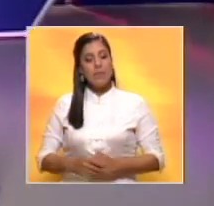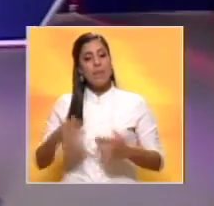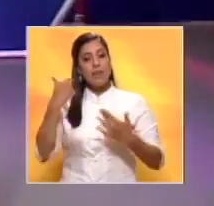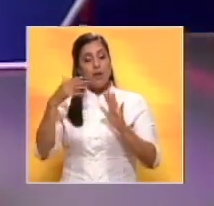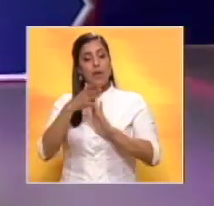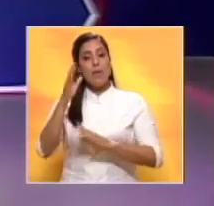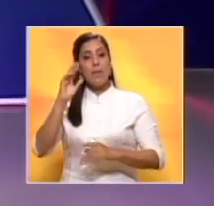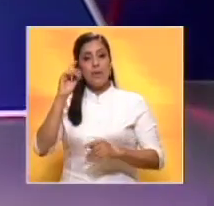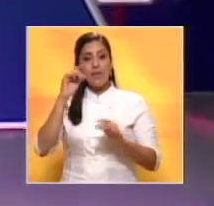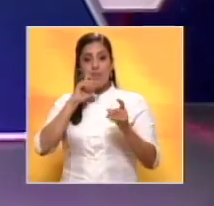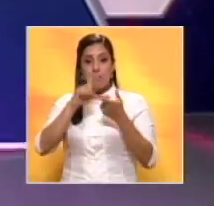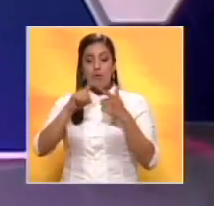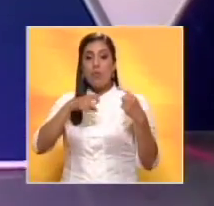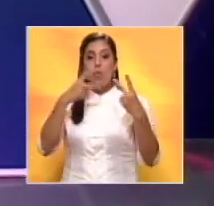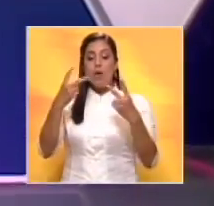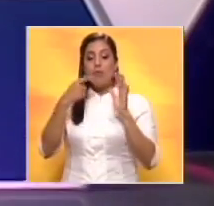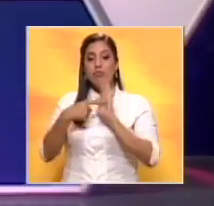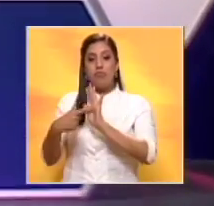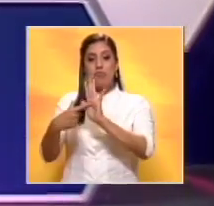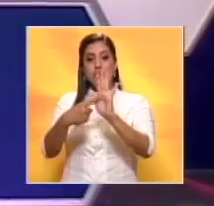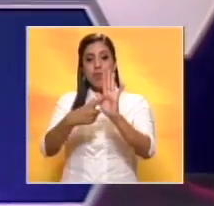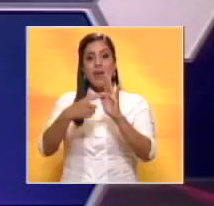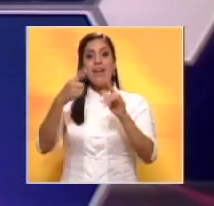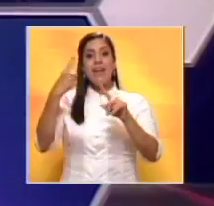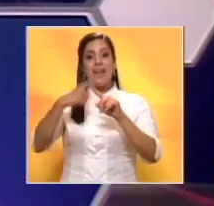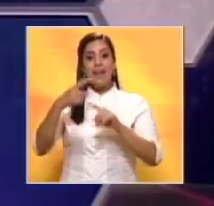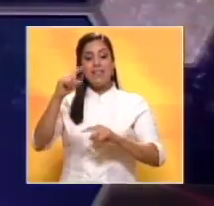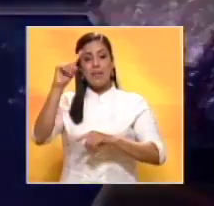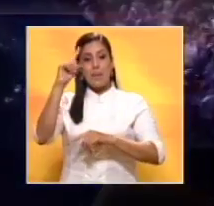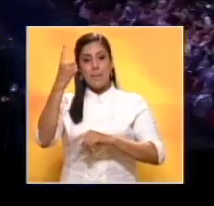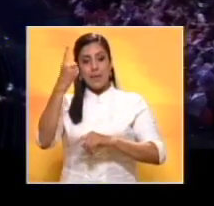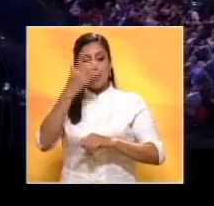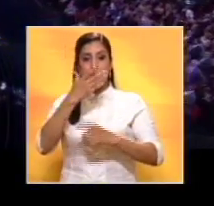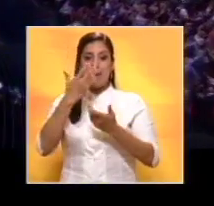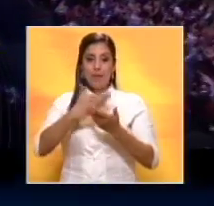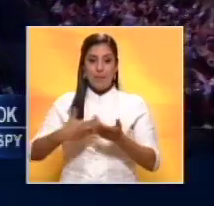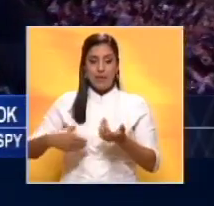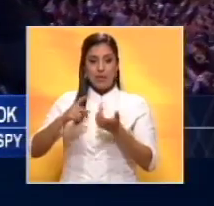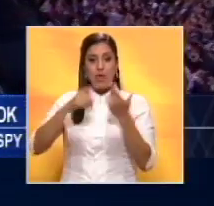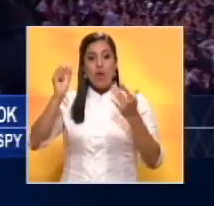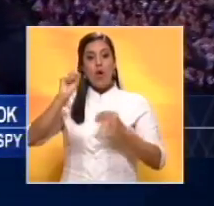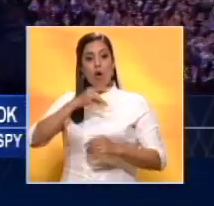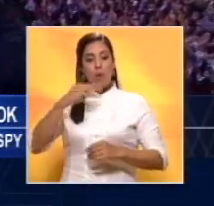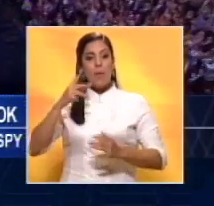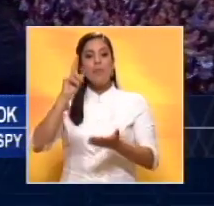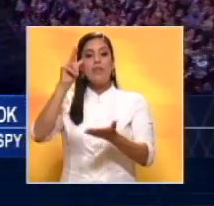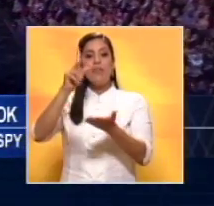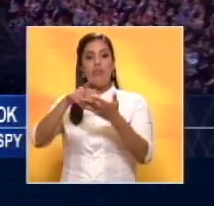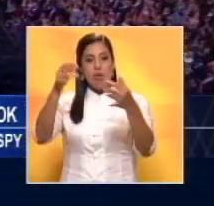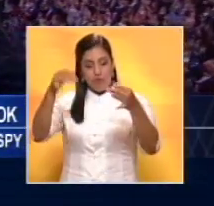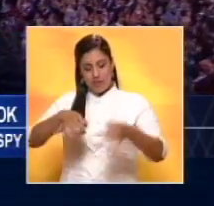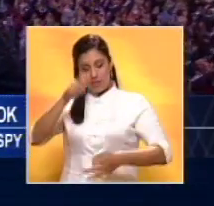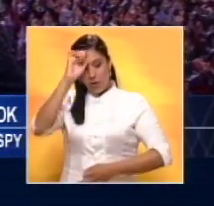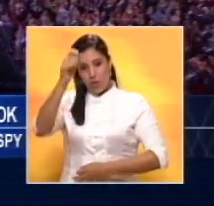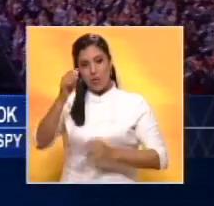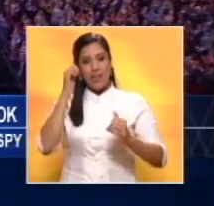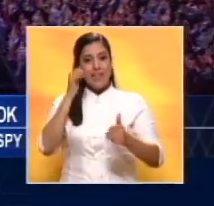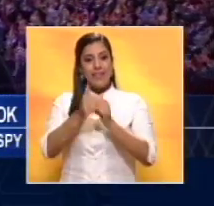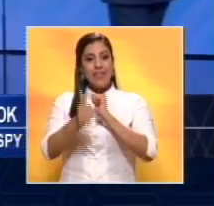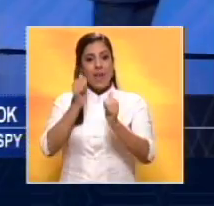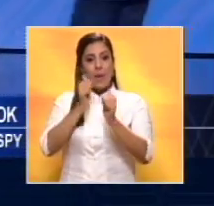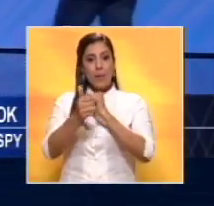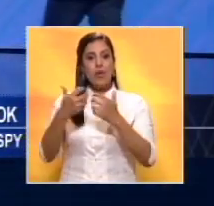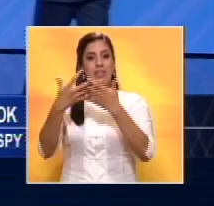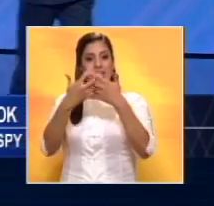Michelle Obama lució increíble en su primera aparición pública como ex primera dama. La esposa de Barack Obama estuvo en la gala homenaje a los atletas del